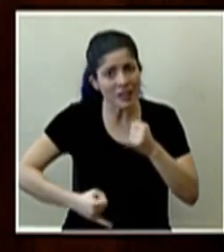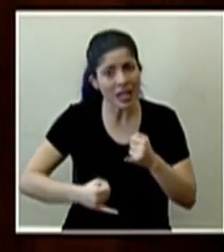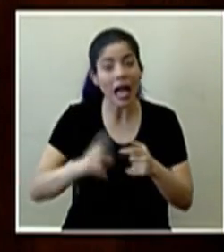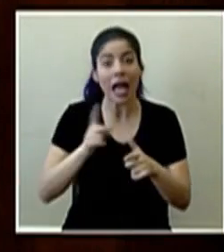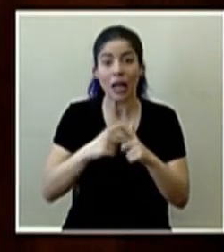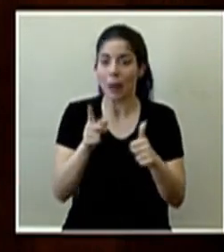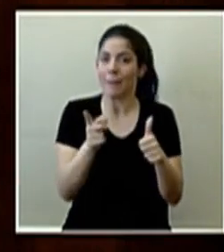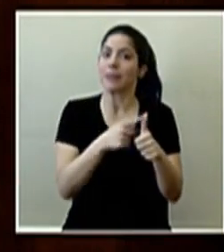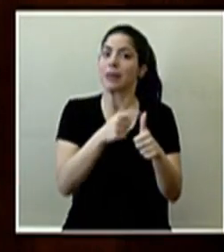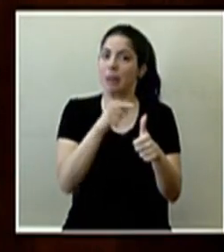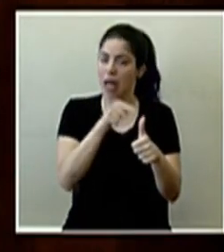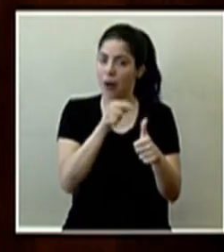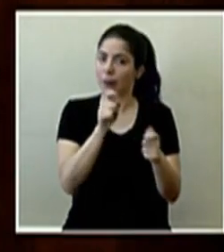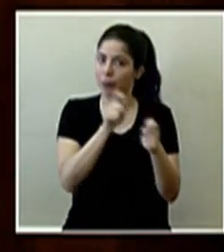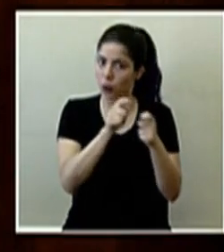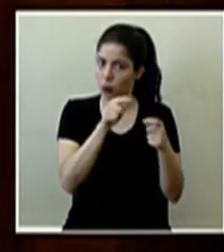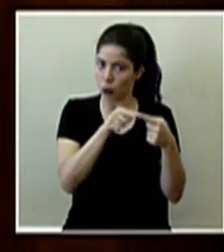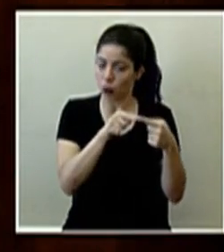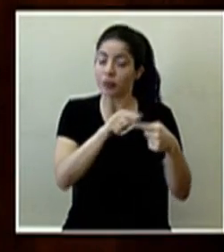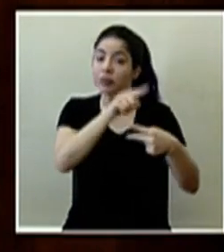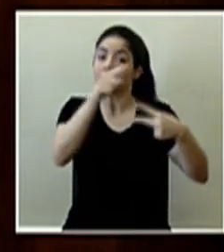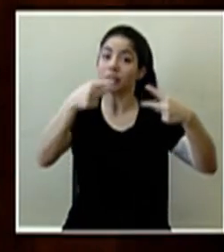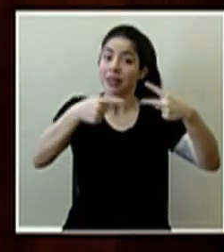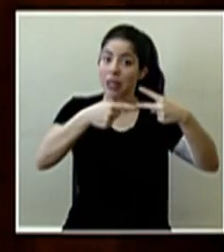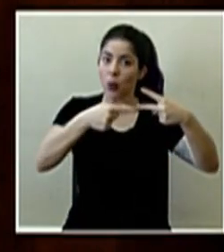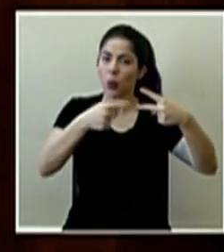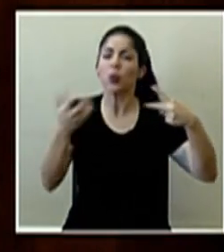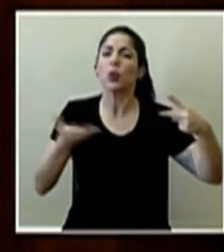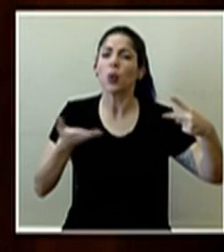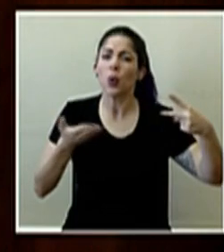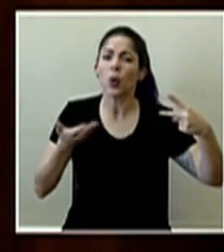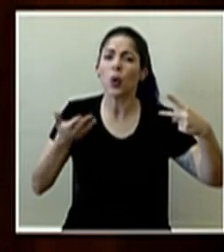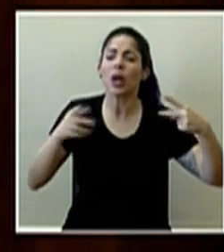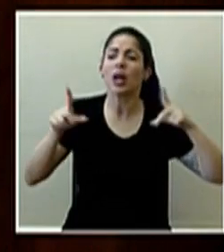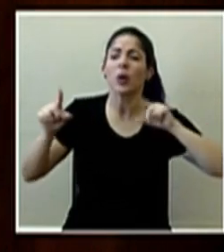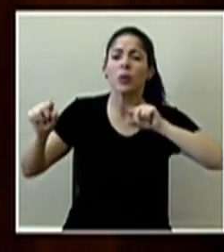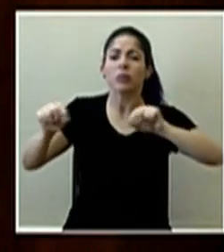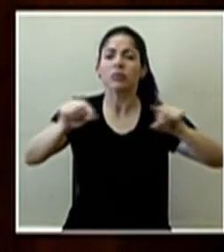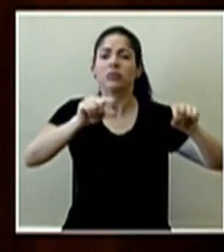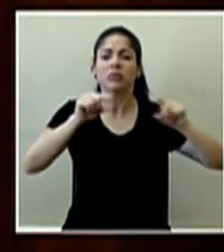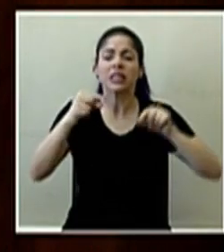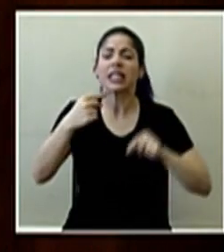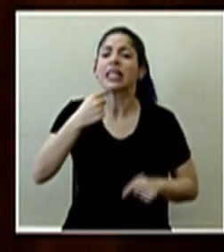ese es el primer punto. El segundo es que se ha dicho que